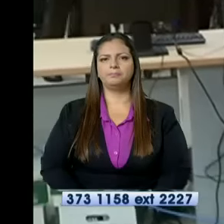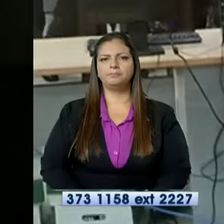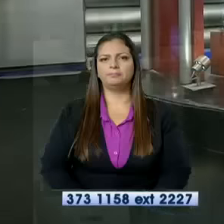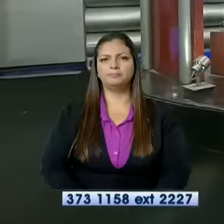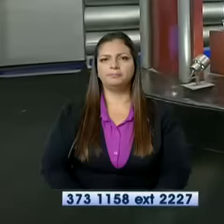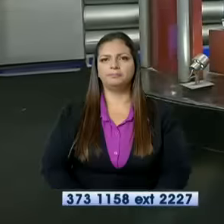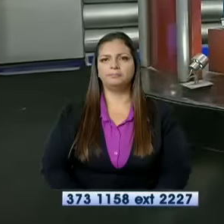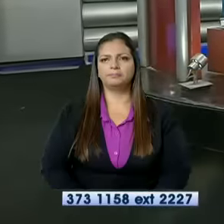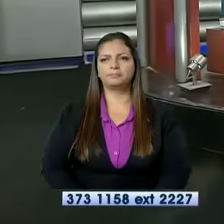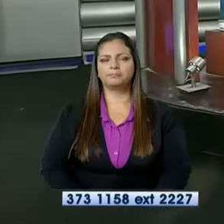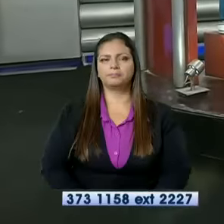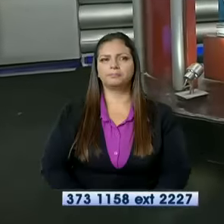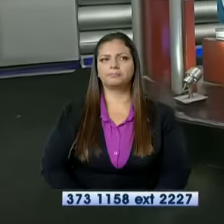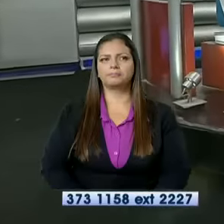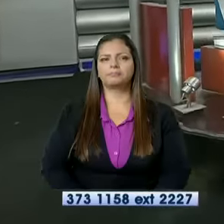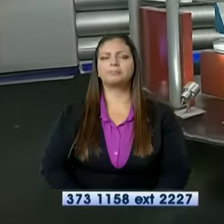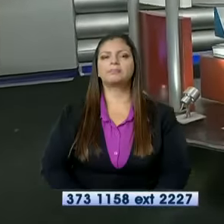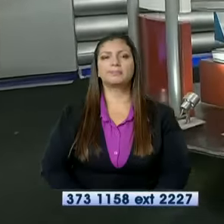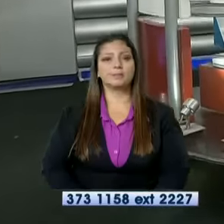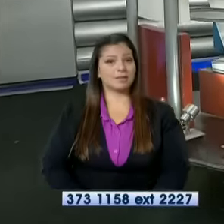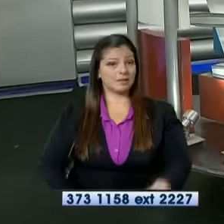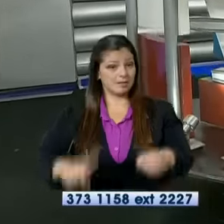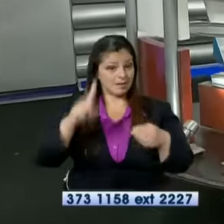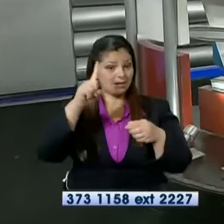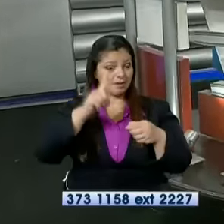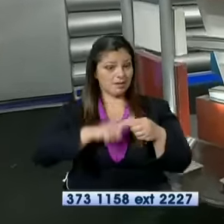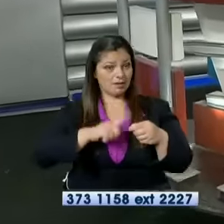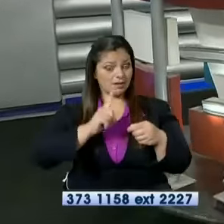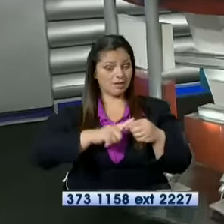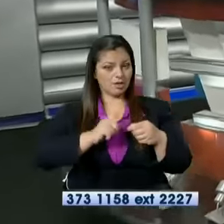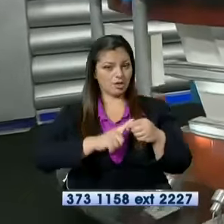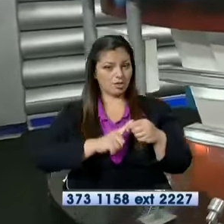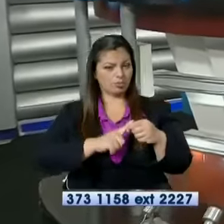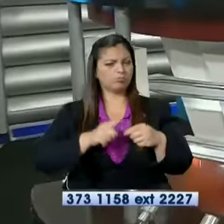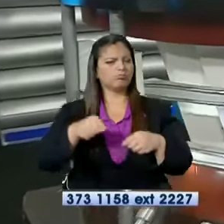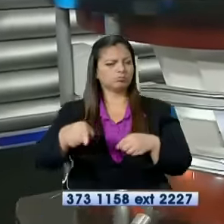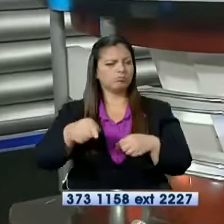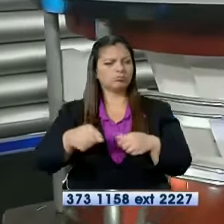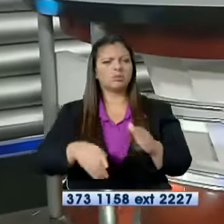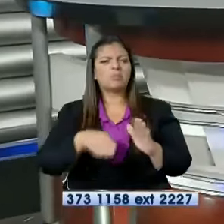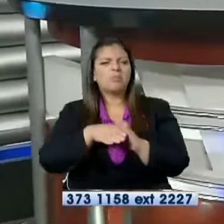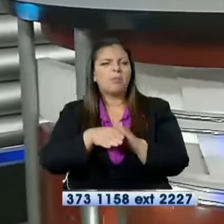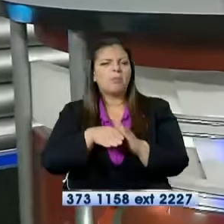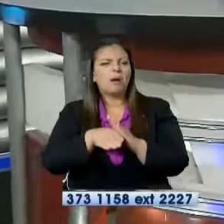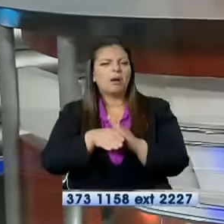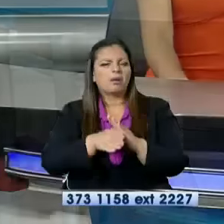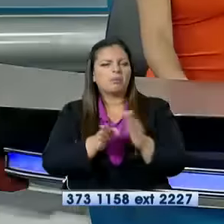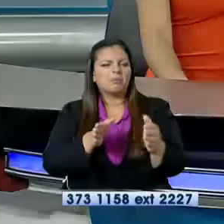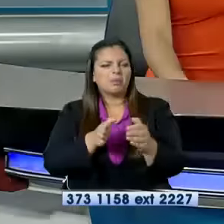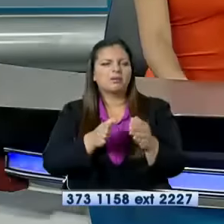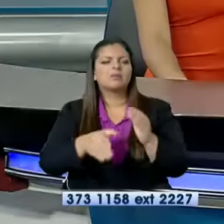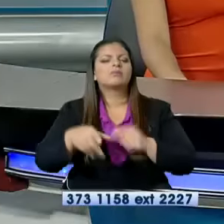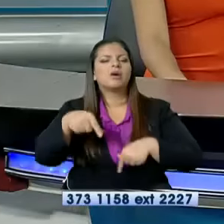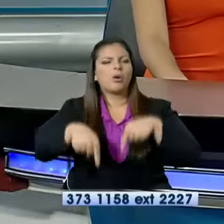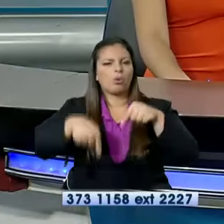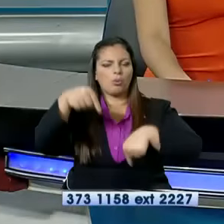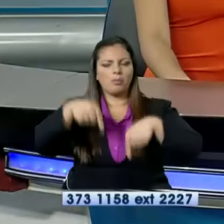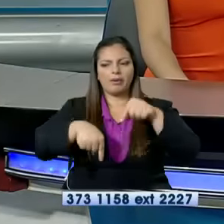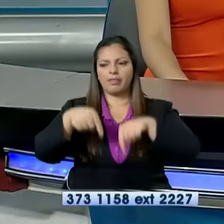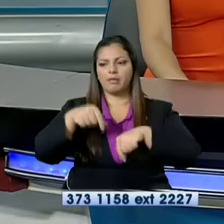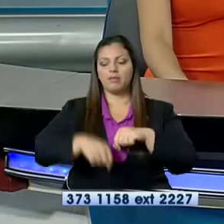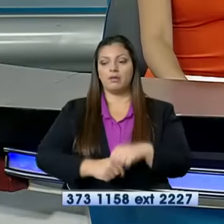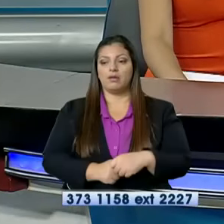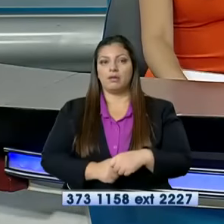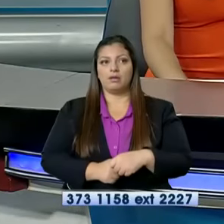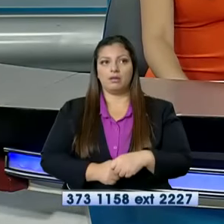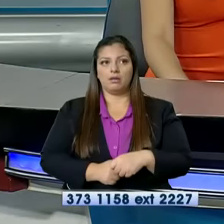ahí. En Quito, el accionar de los delincuentes que robaron una cooperativa de ahorro y crédito en el sector del Puembo